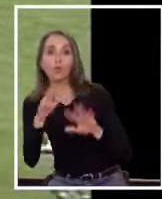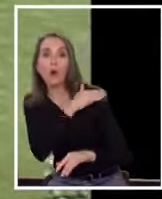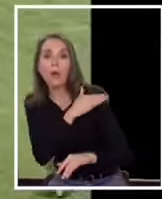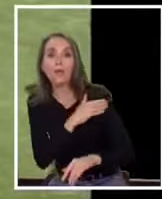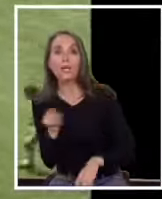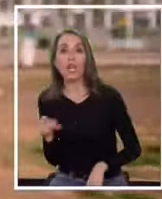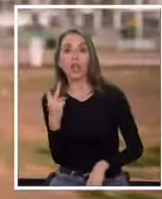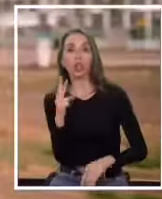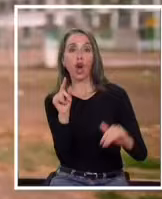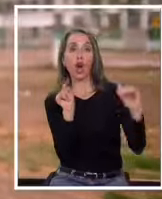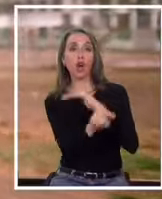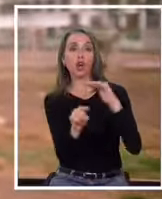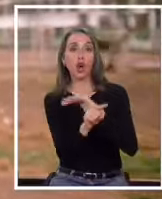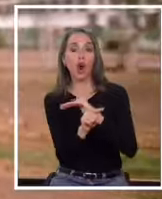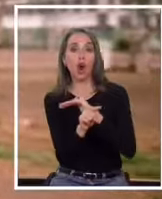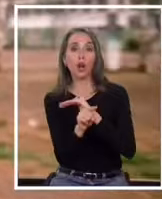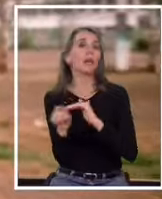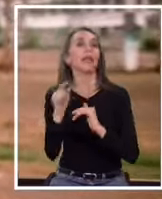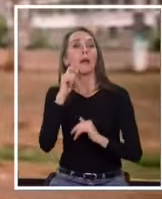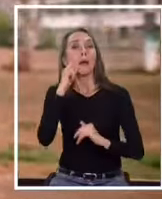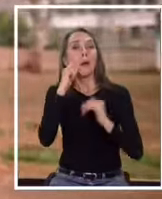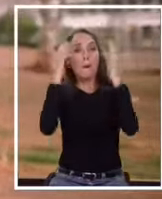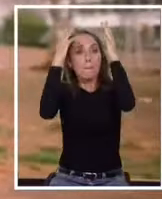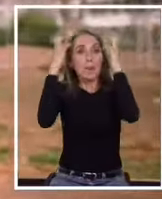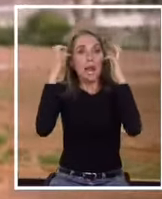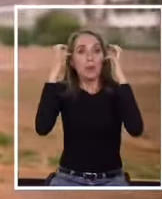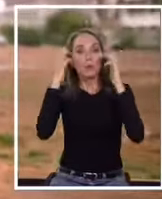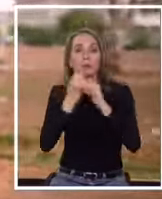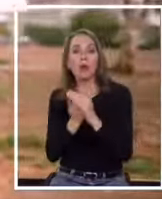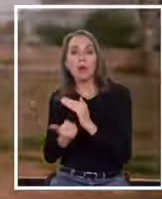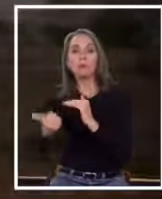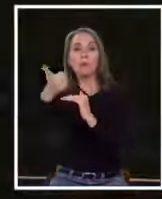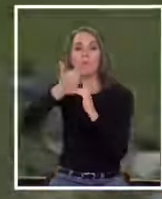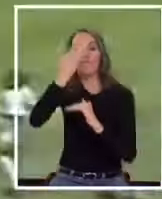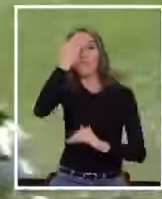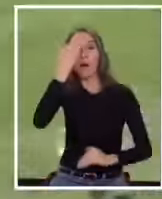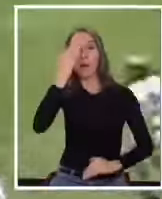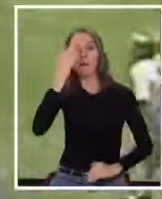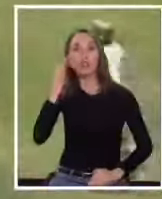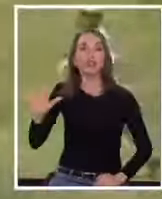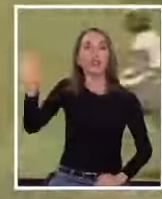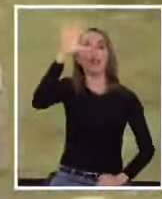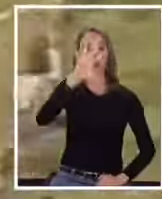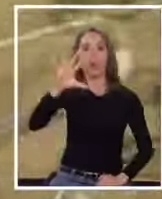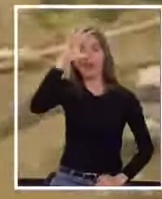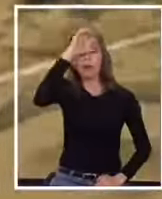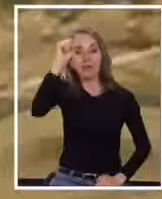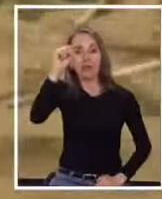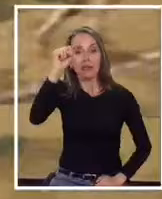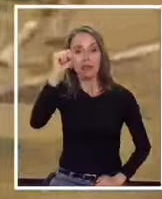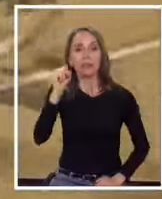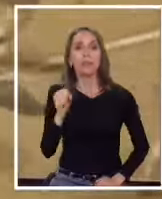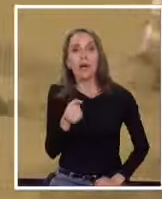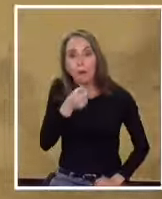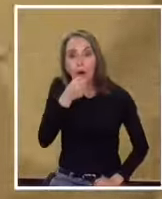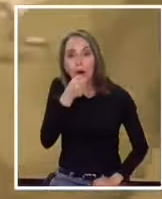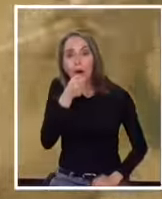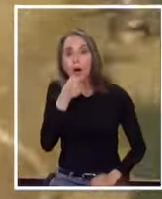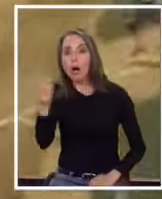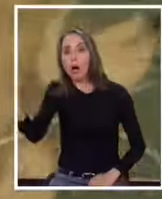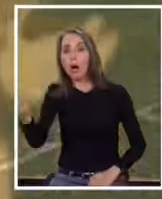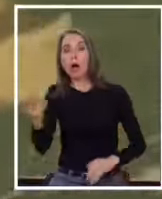Dos goles que elevaron la figura del Pelusa a la categoría de ídolo nacional. Se equivoca Samson Chilton.